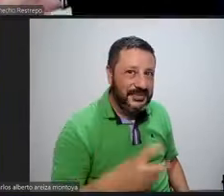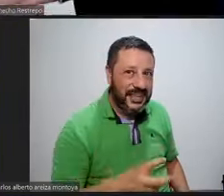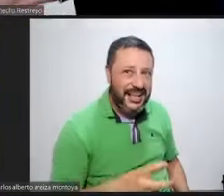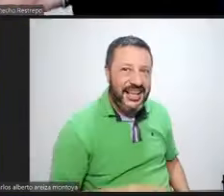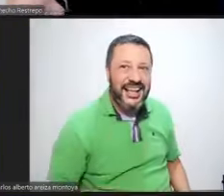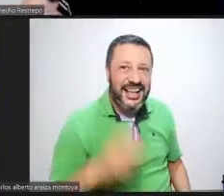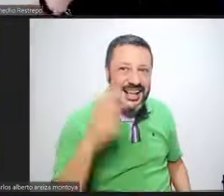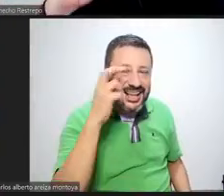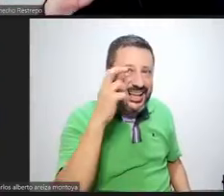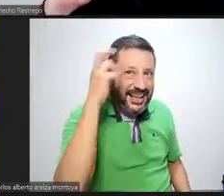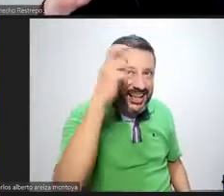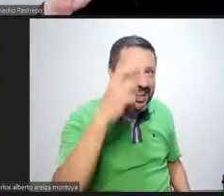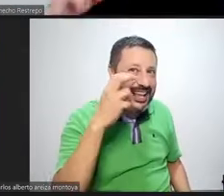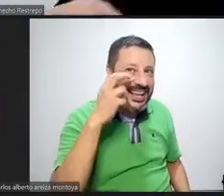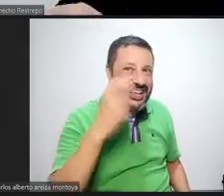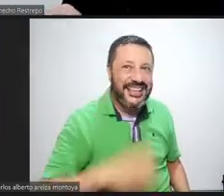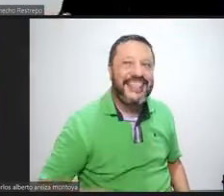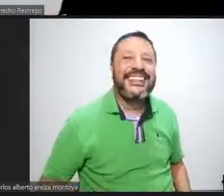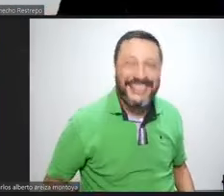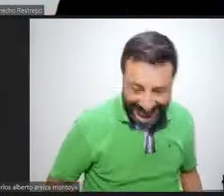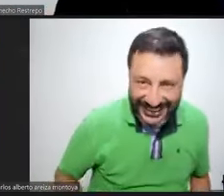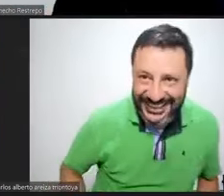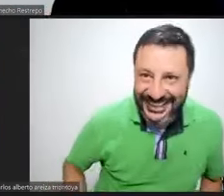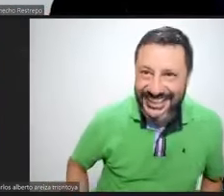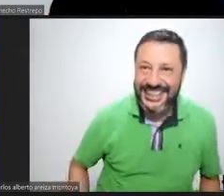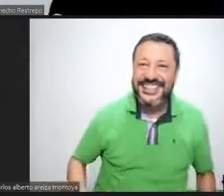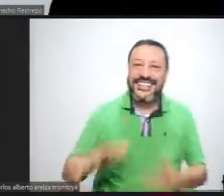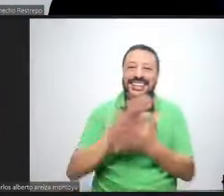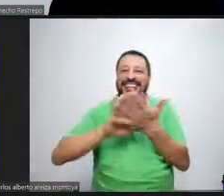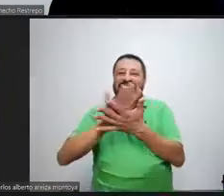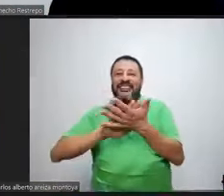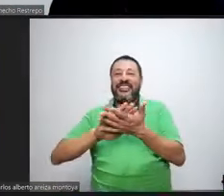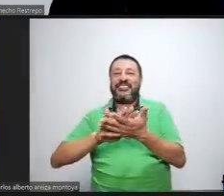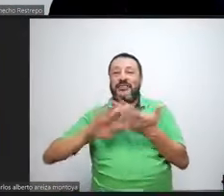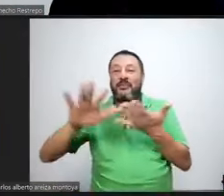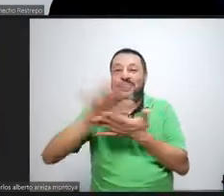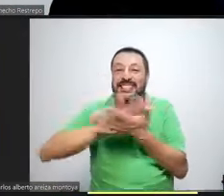Cuando conozcas una persona sorda, ese es tu nombre en lengua de señas.